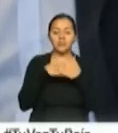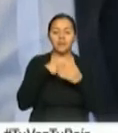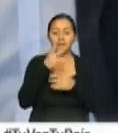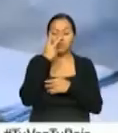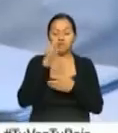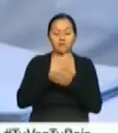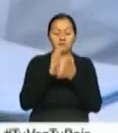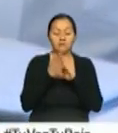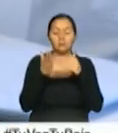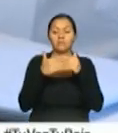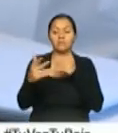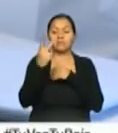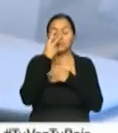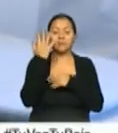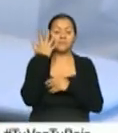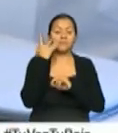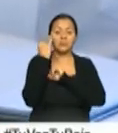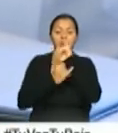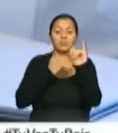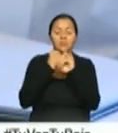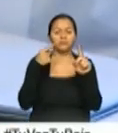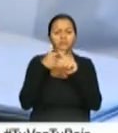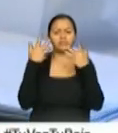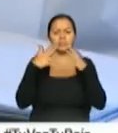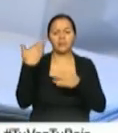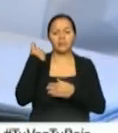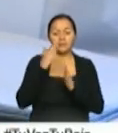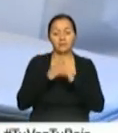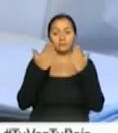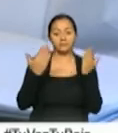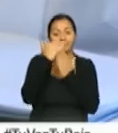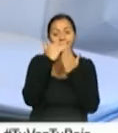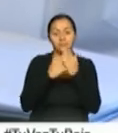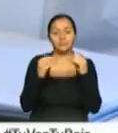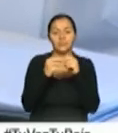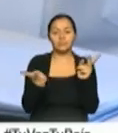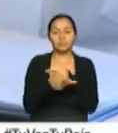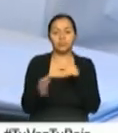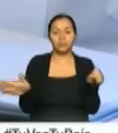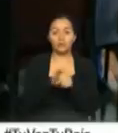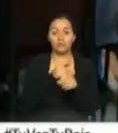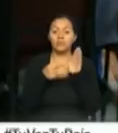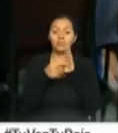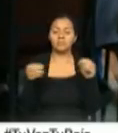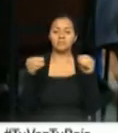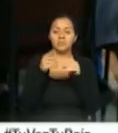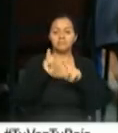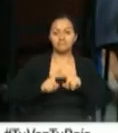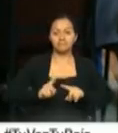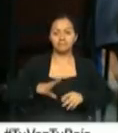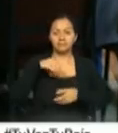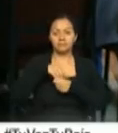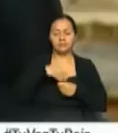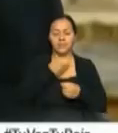Para esta fecha, según la canciller, el país ya contará con un catálogo de oferta más completo y con la participación de distintos sectores